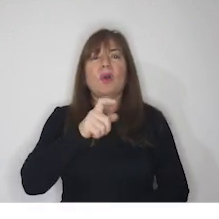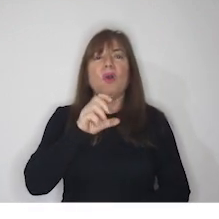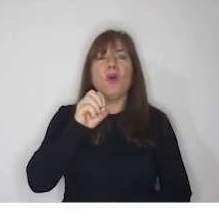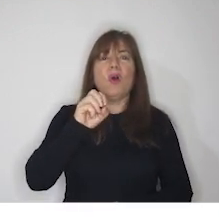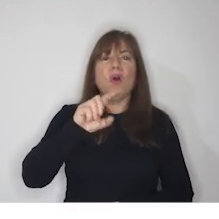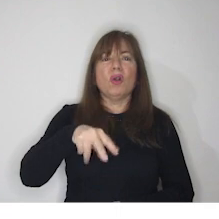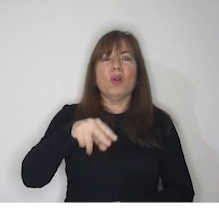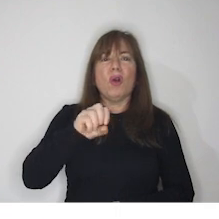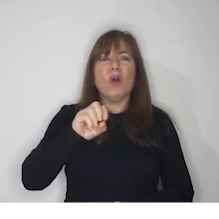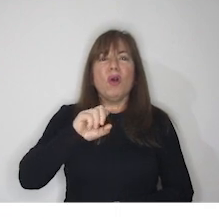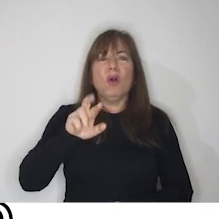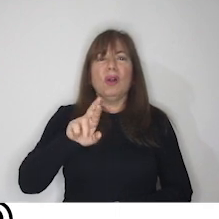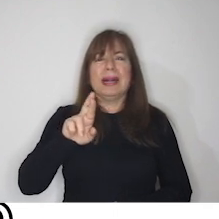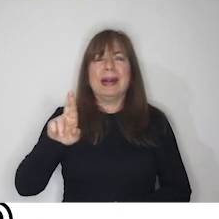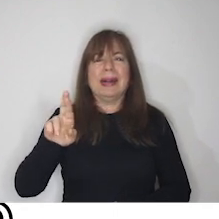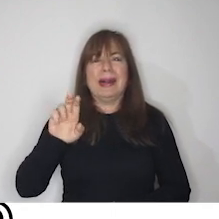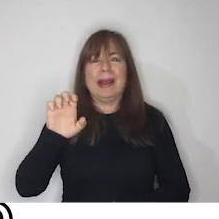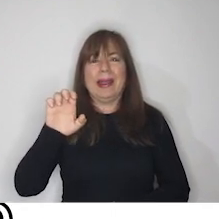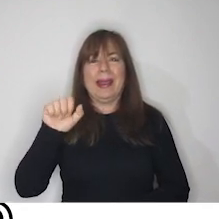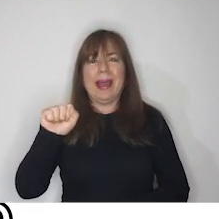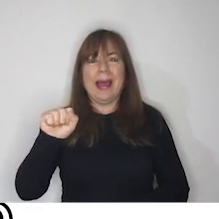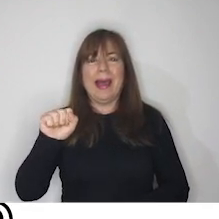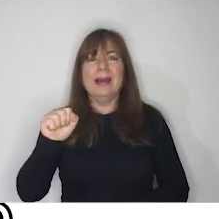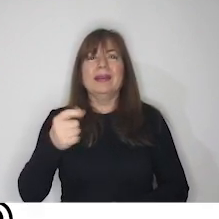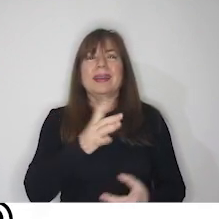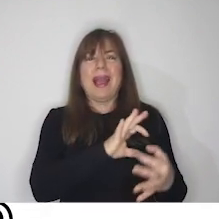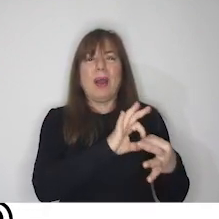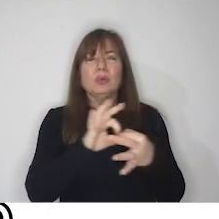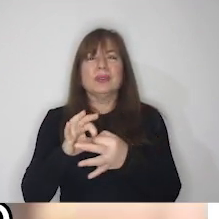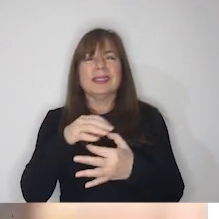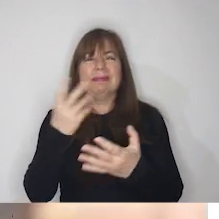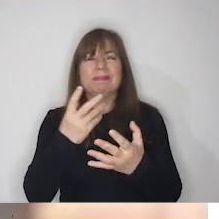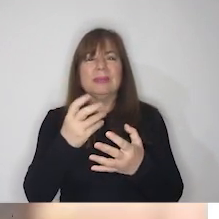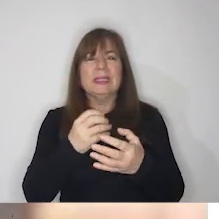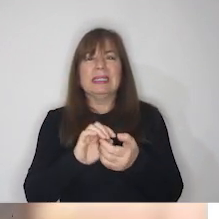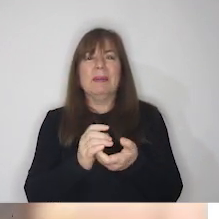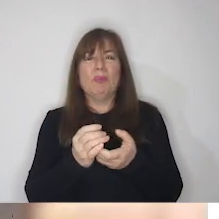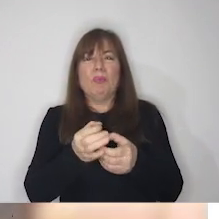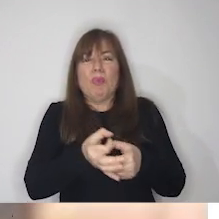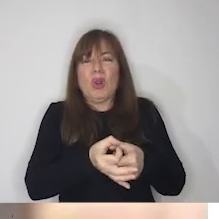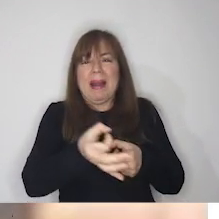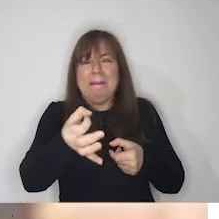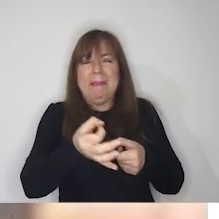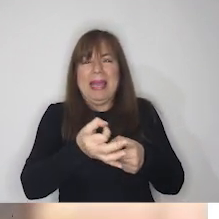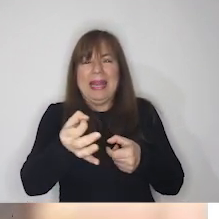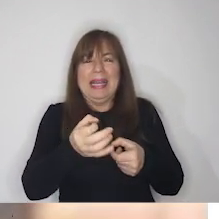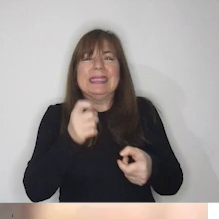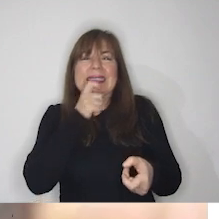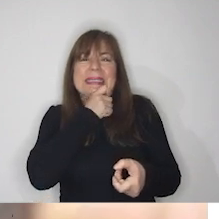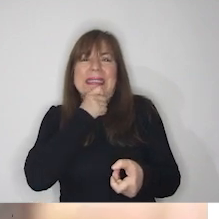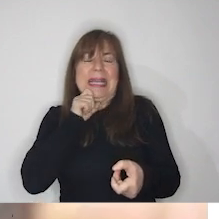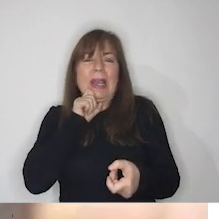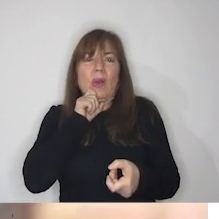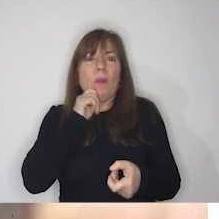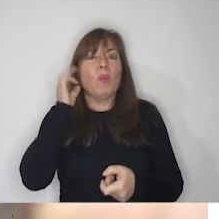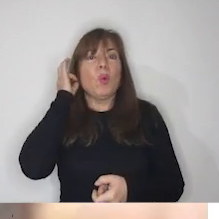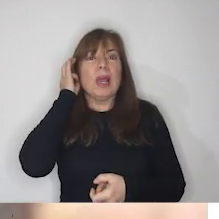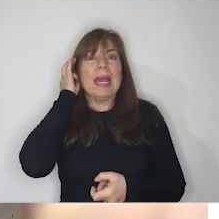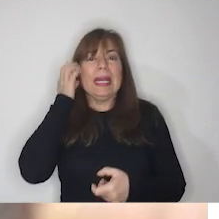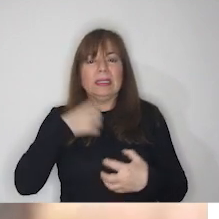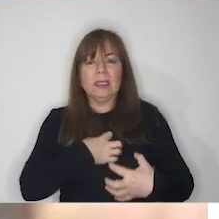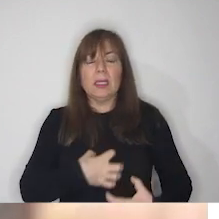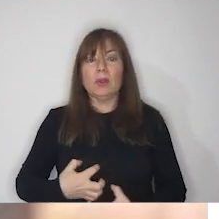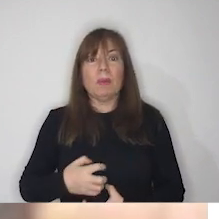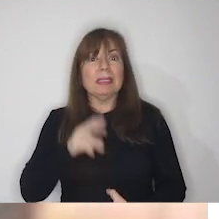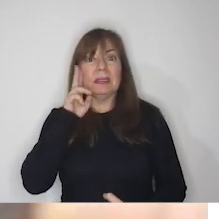precoz y tardía. Gonorrea, causado por un microorganismo llamado Neisseria gonorrhoeae, que causa secreción purulenta por